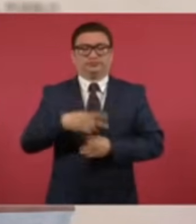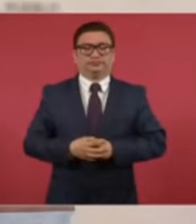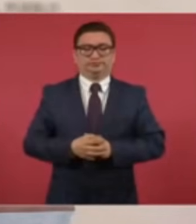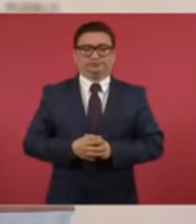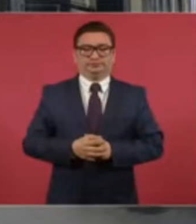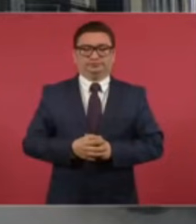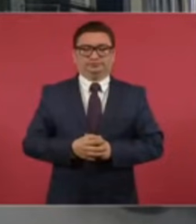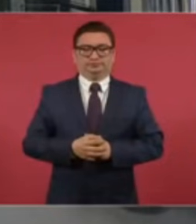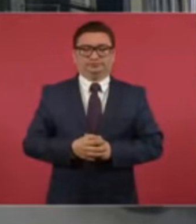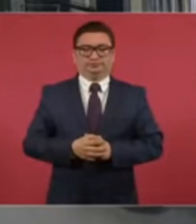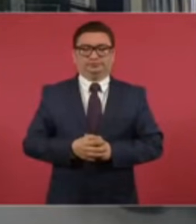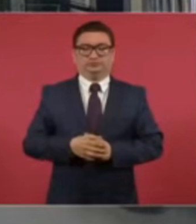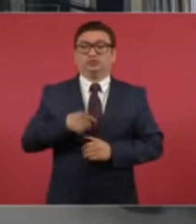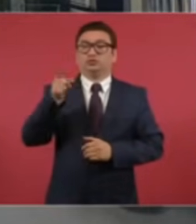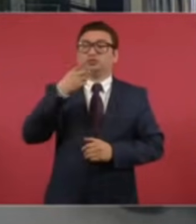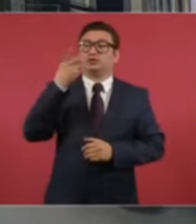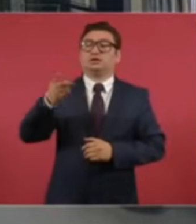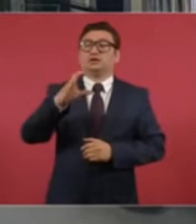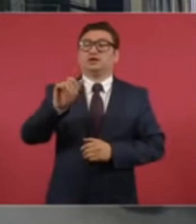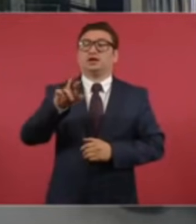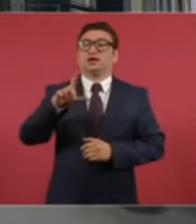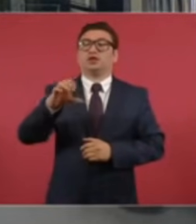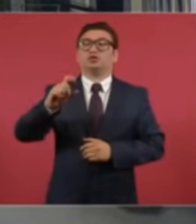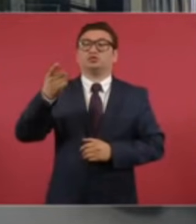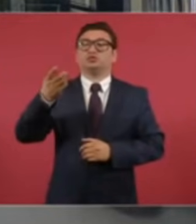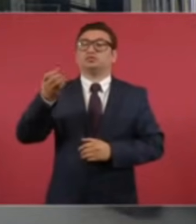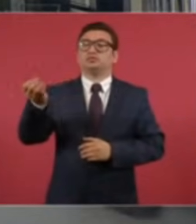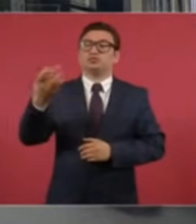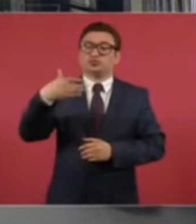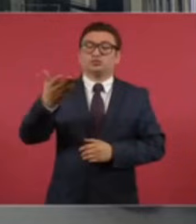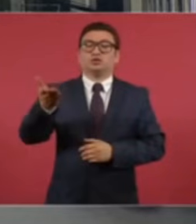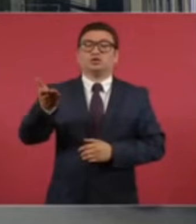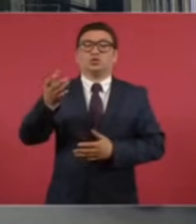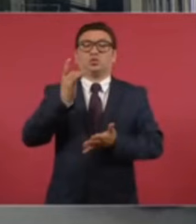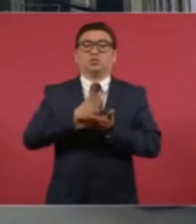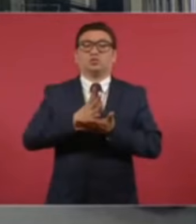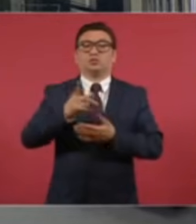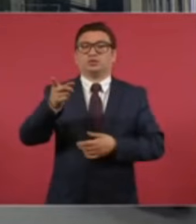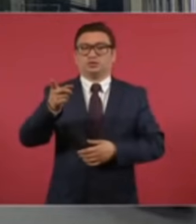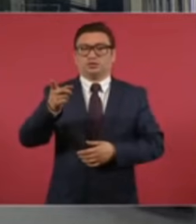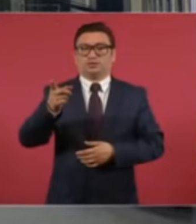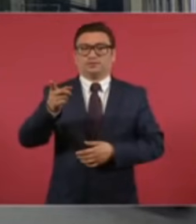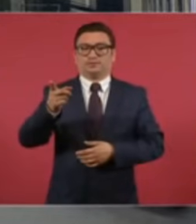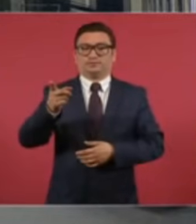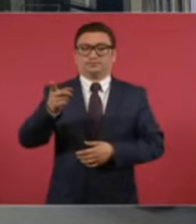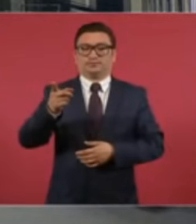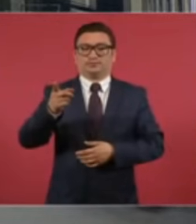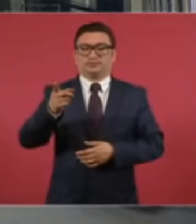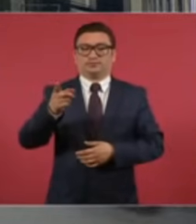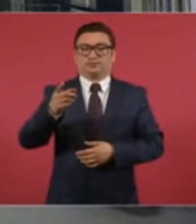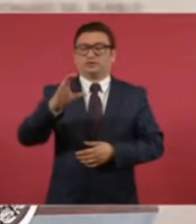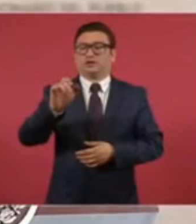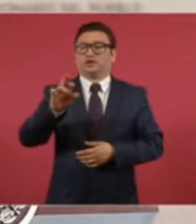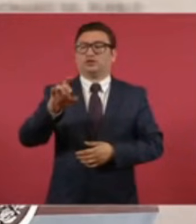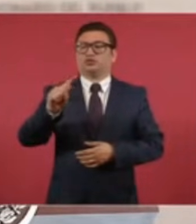Dile a Carlos que te mande nada más la Carlos Torres, la